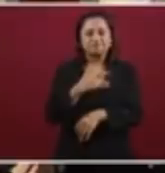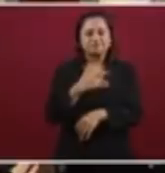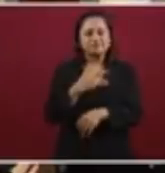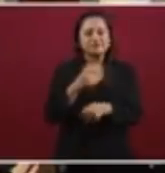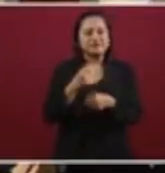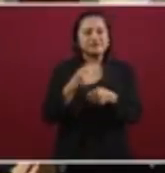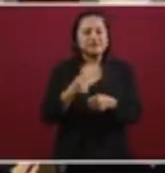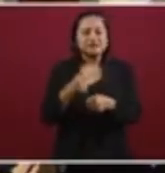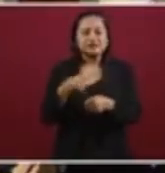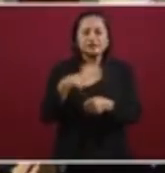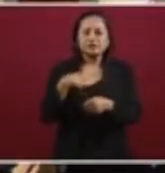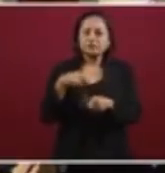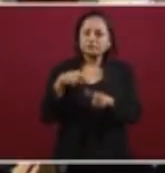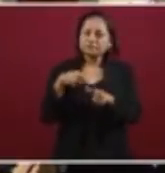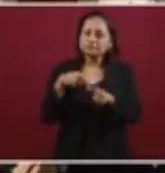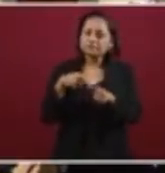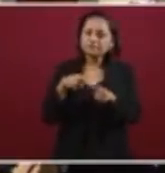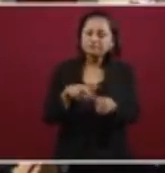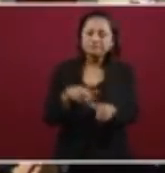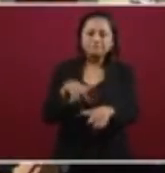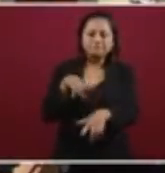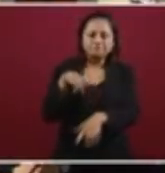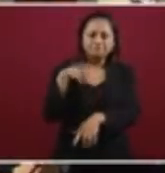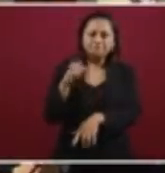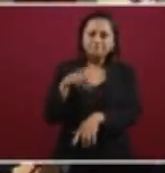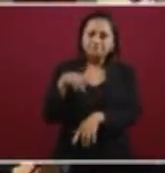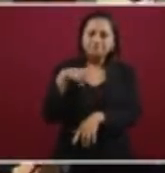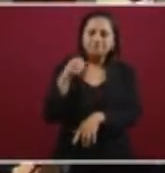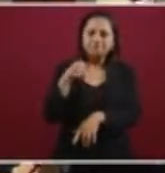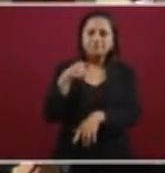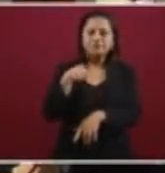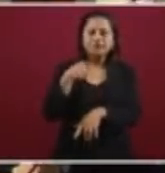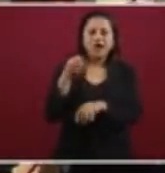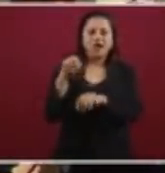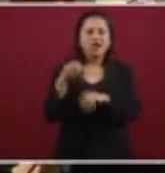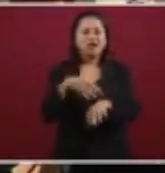al contrario creo que vamos a lograr